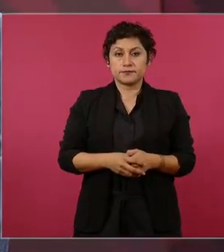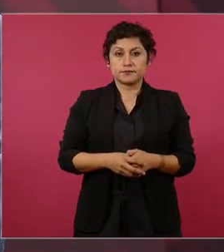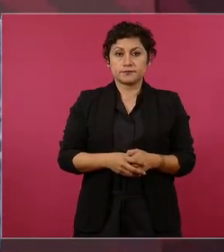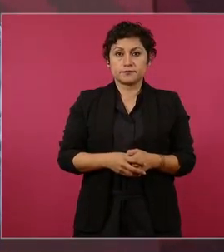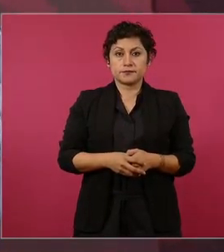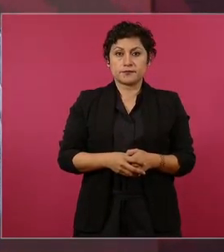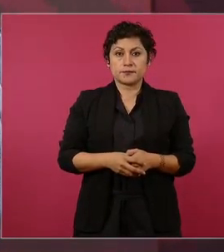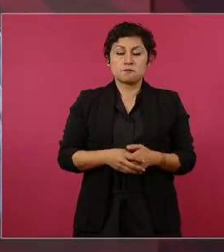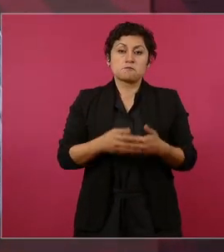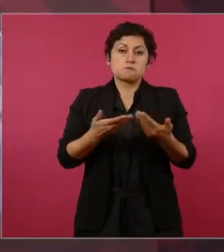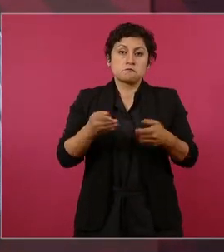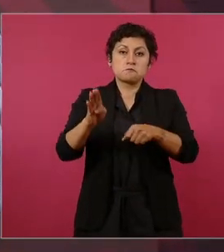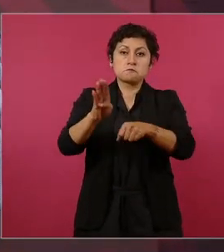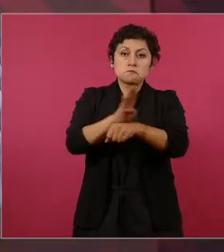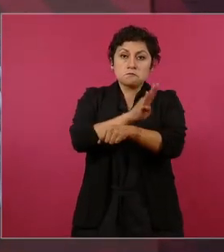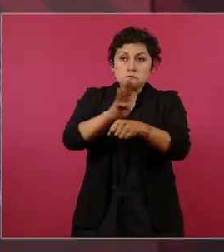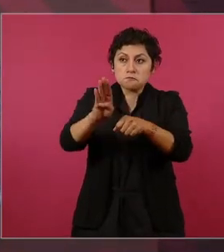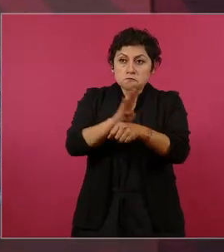conviene,